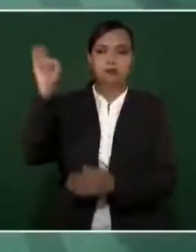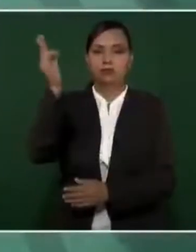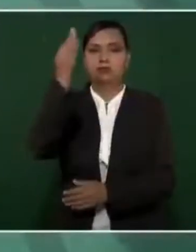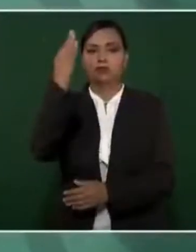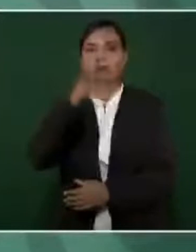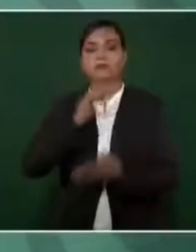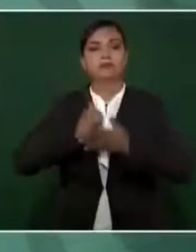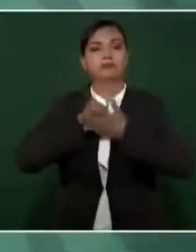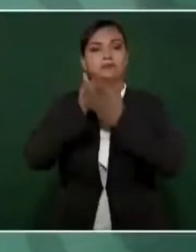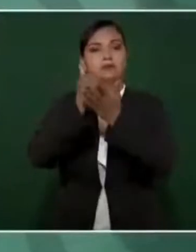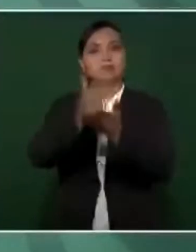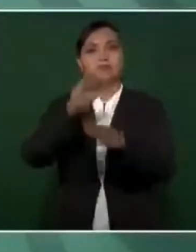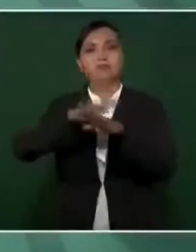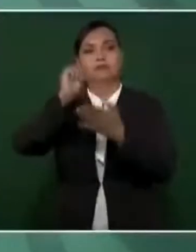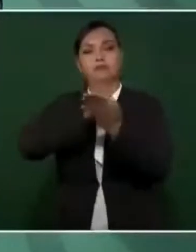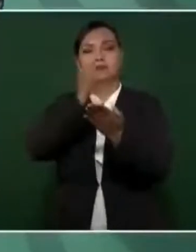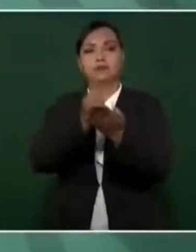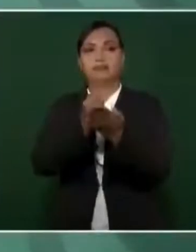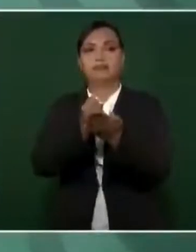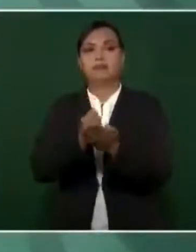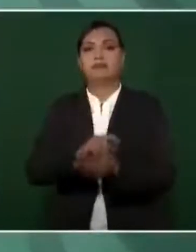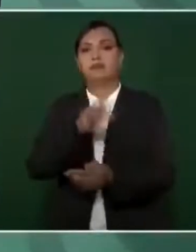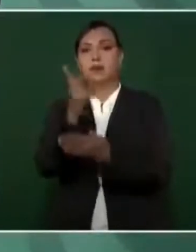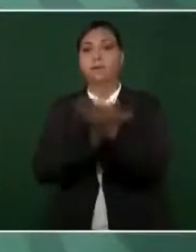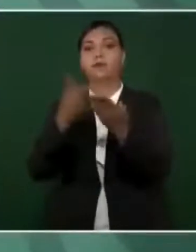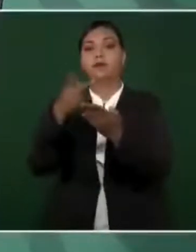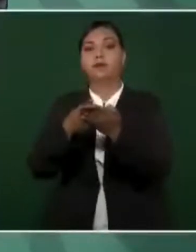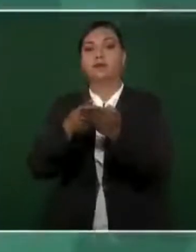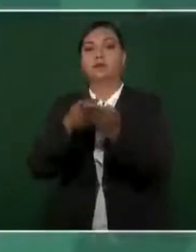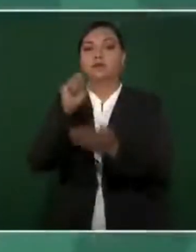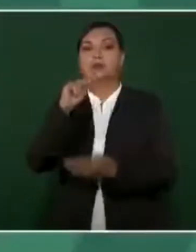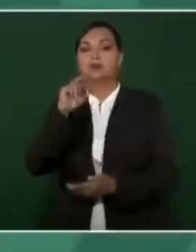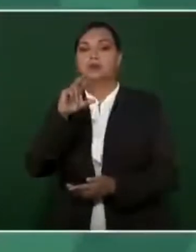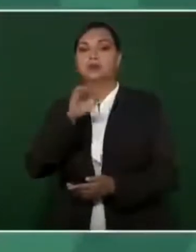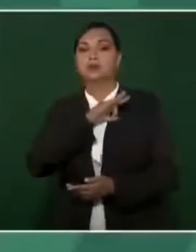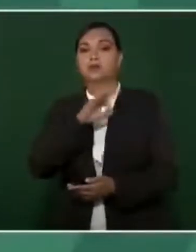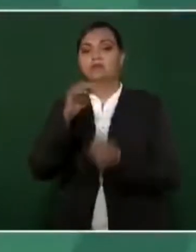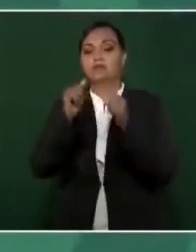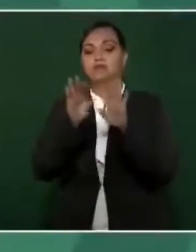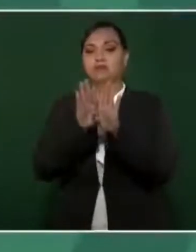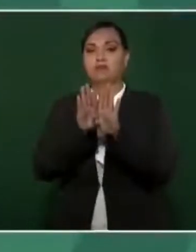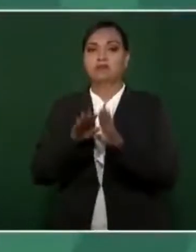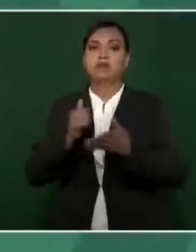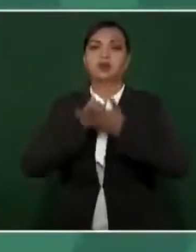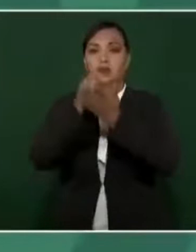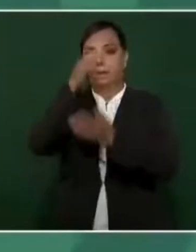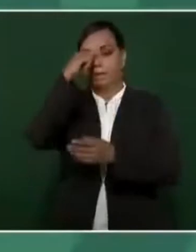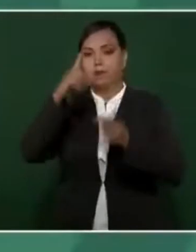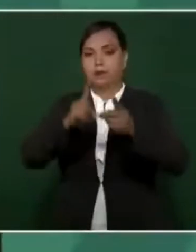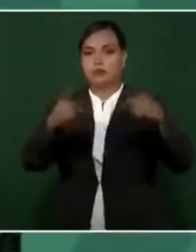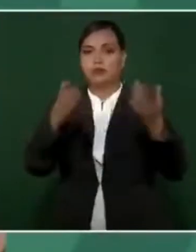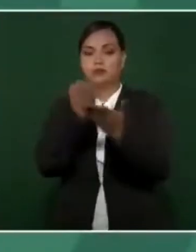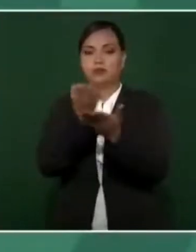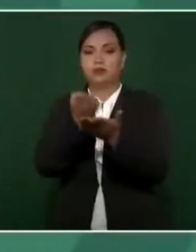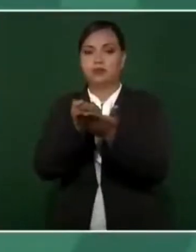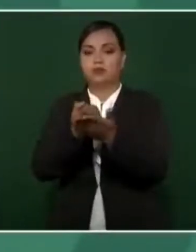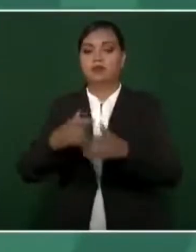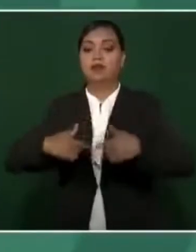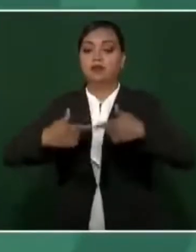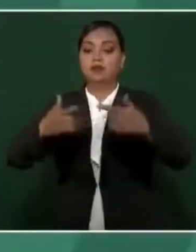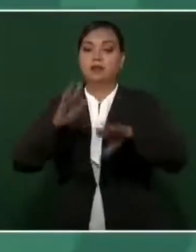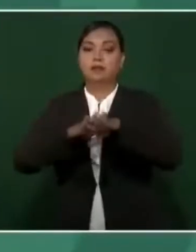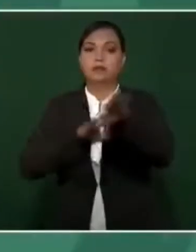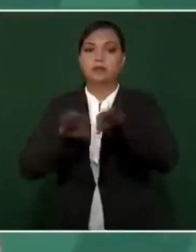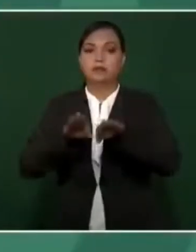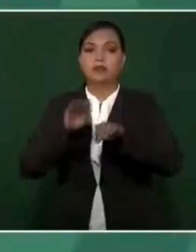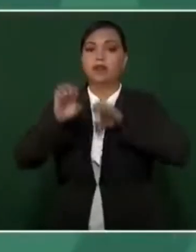en Tamaulipas, y programas, sectores que pueden estar ayudando para el desarrollo económico, generar empleos, pero principalmente